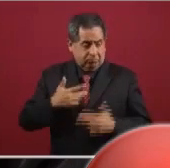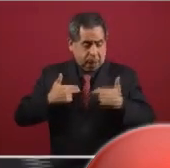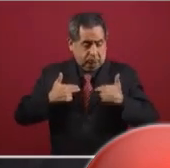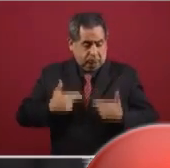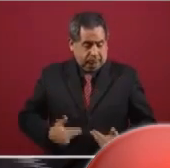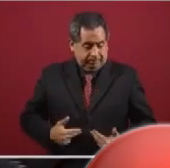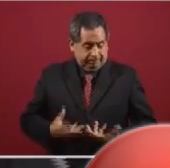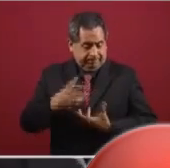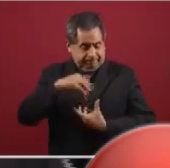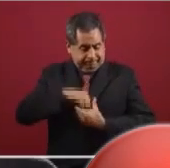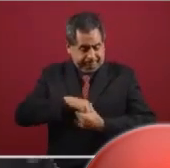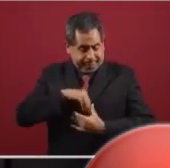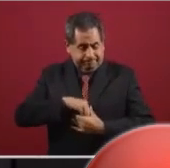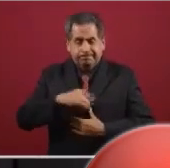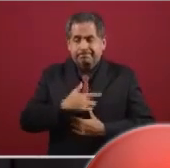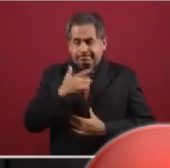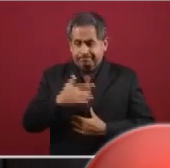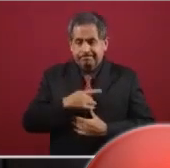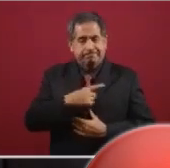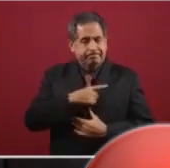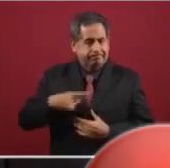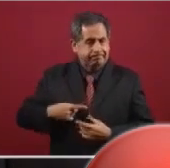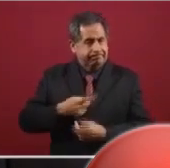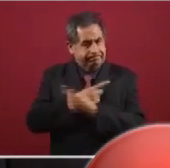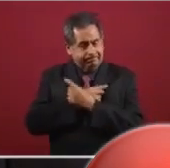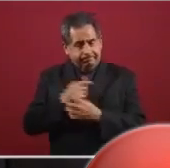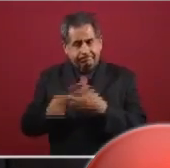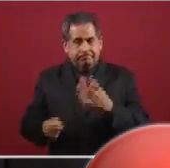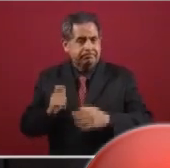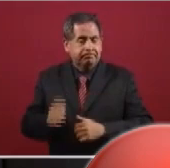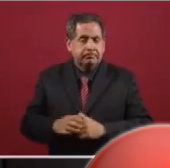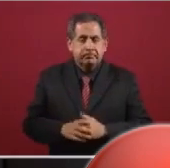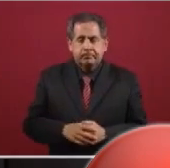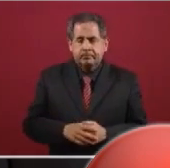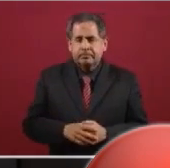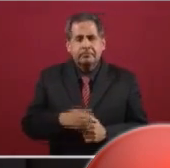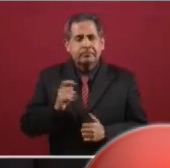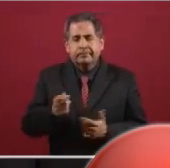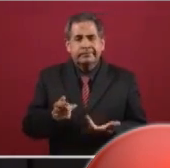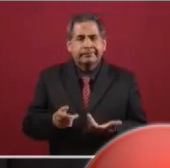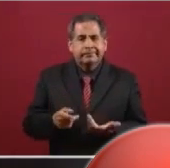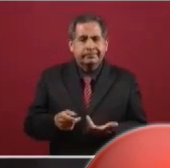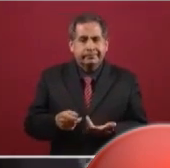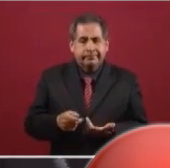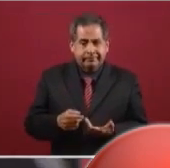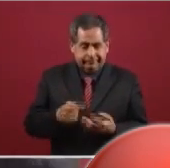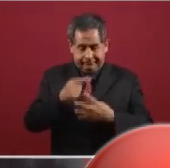que vienen desde antes de la